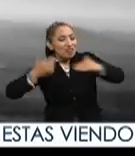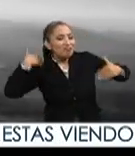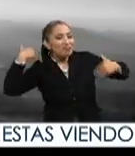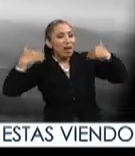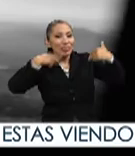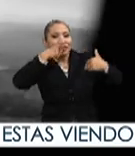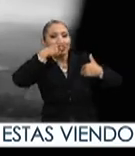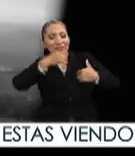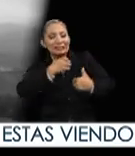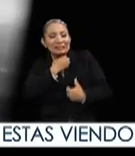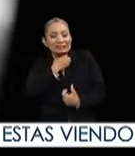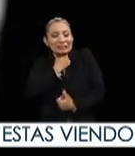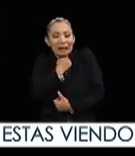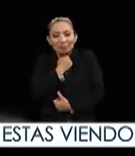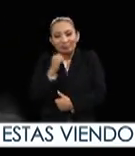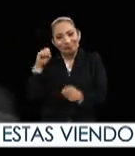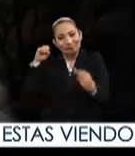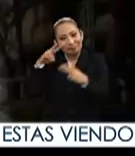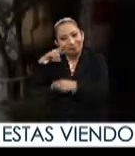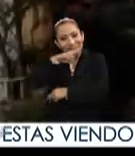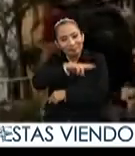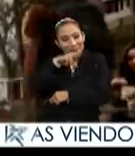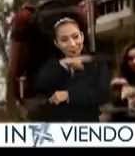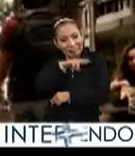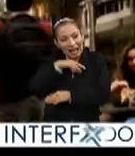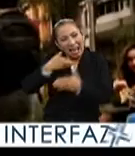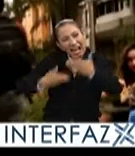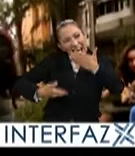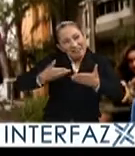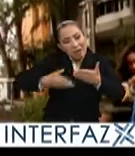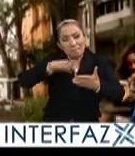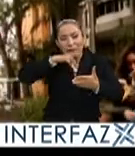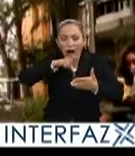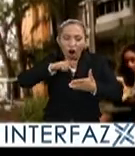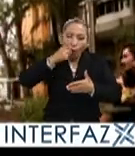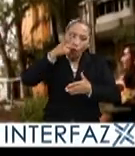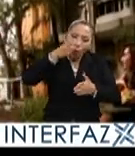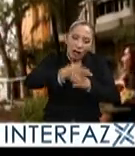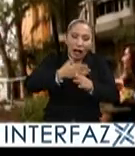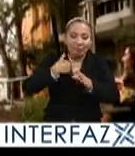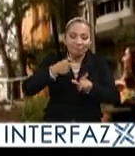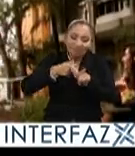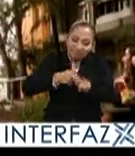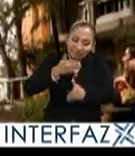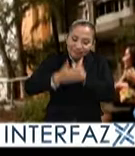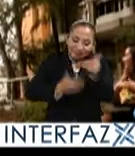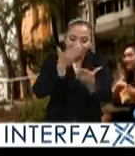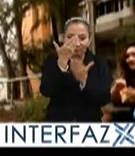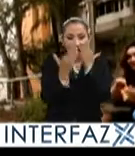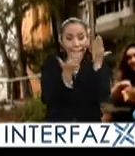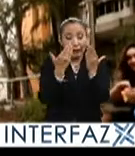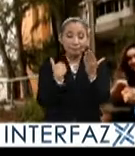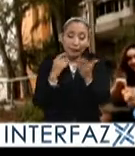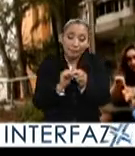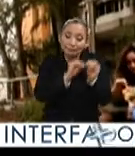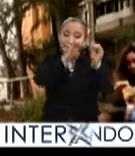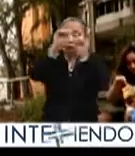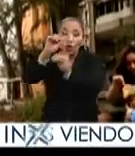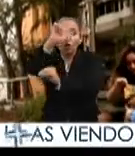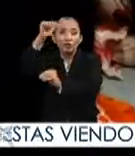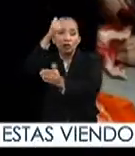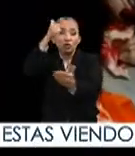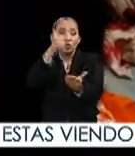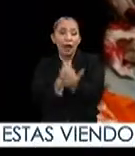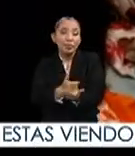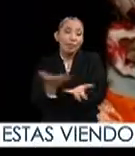decir con un nudo en la garganta, nos veremos pronto. En ocasiones, la mejor o la única manera de continuar con nuestros estudios es trasladarnos a otra